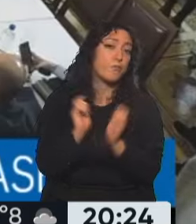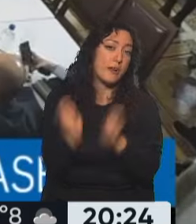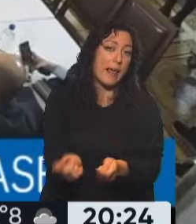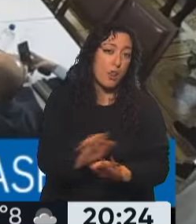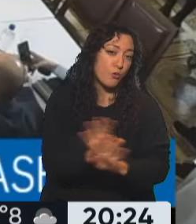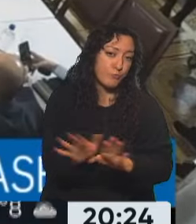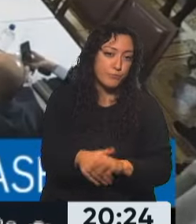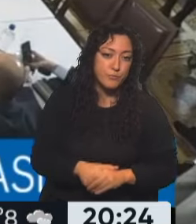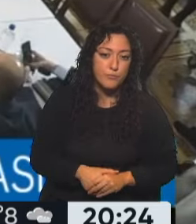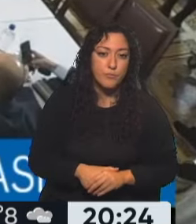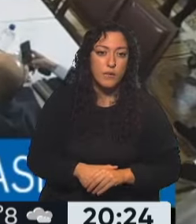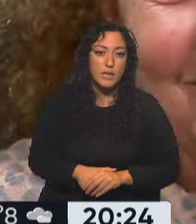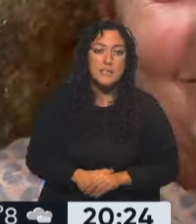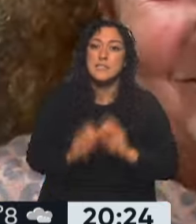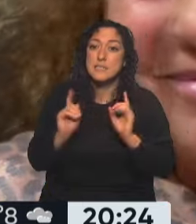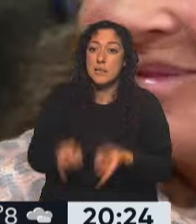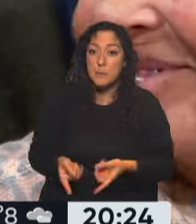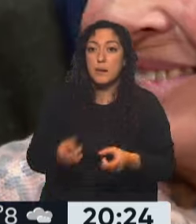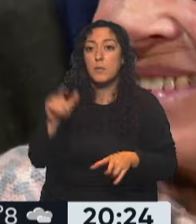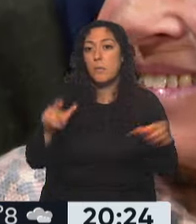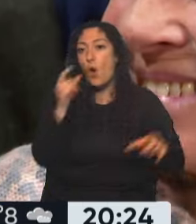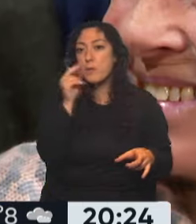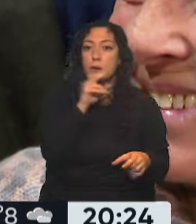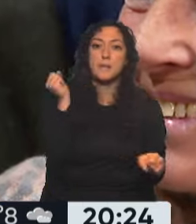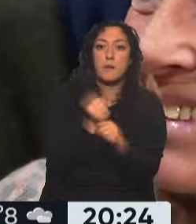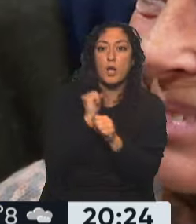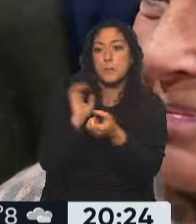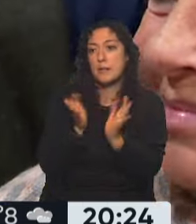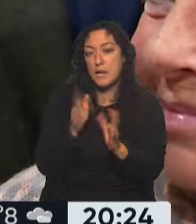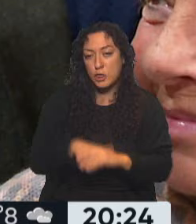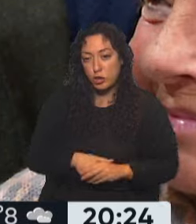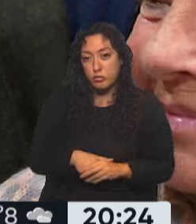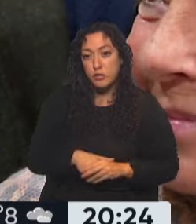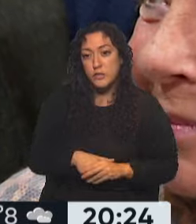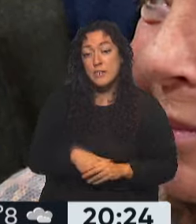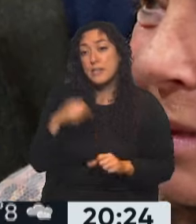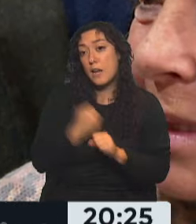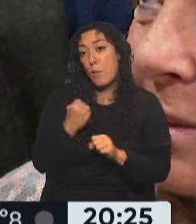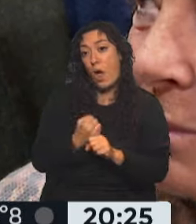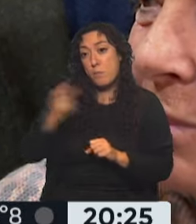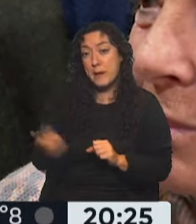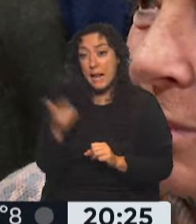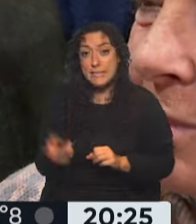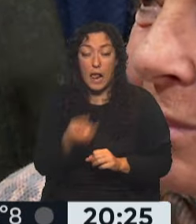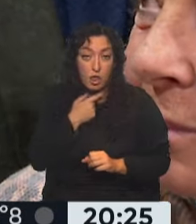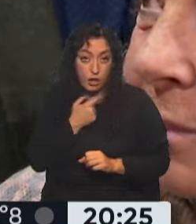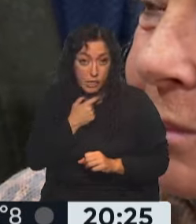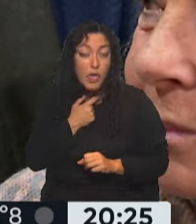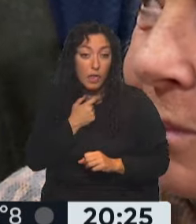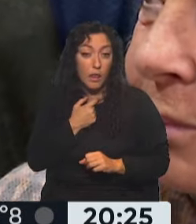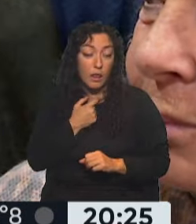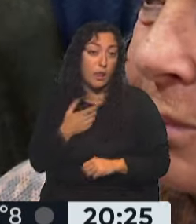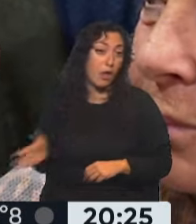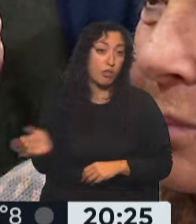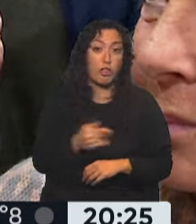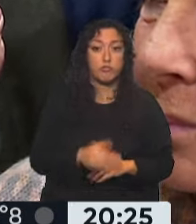círculo con el maltrato a los trabajadores, o sea, quieren precarizar a toda la masa